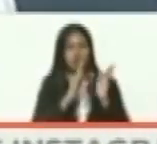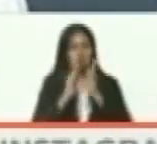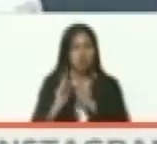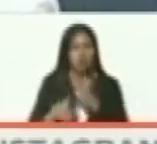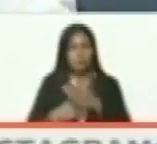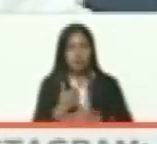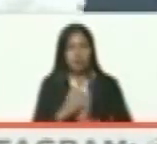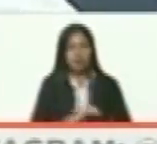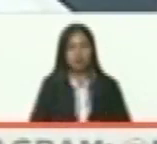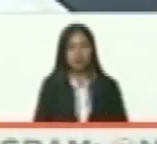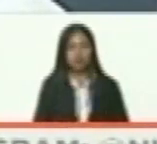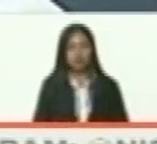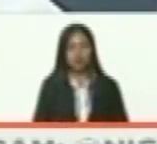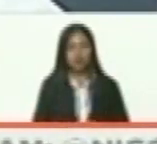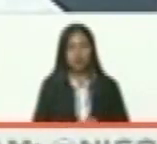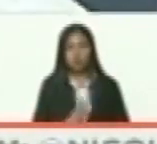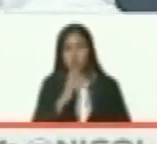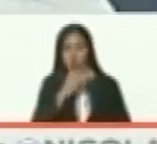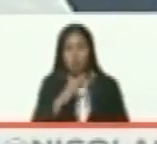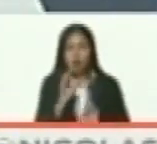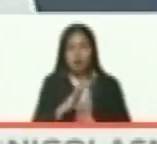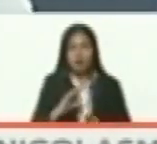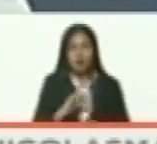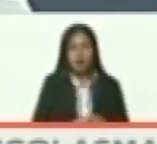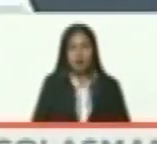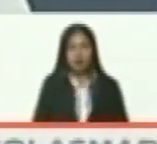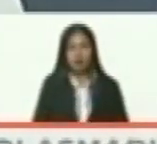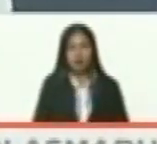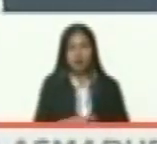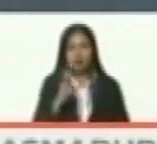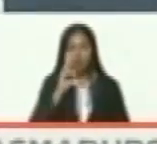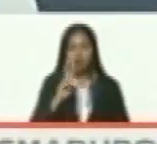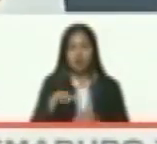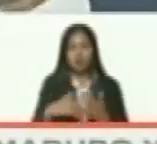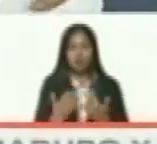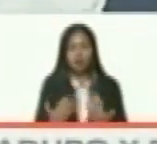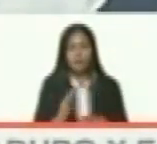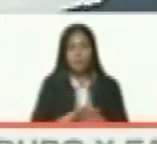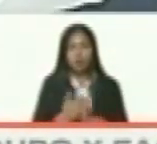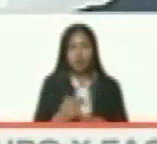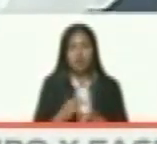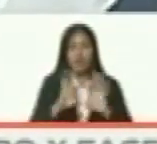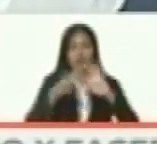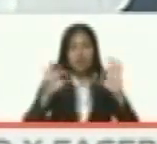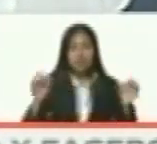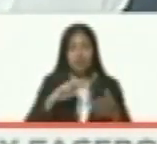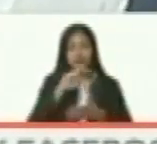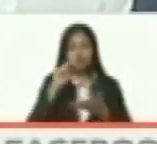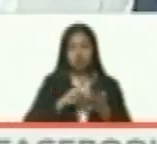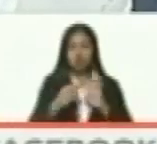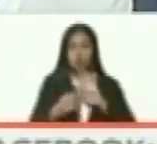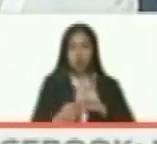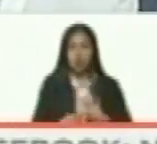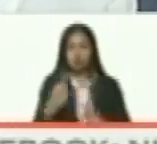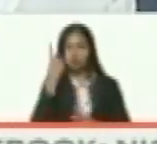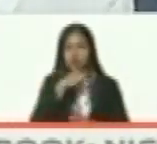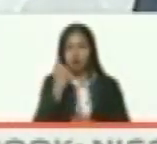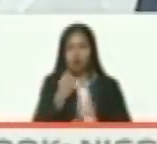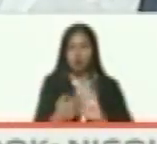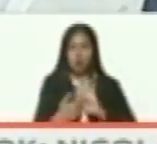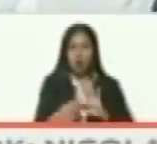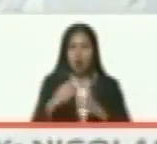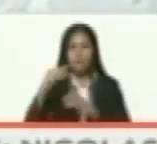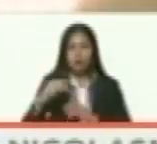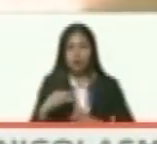a veces invisible. Se hace visible hoy porque estoy haciendo una cadena y yo muestro el rostro, la palabra,